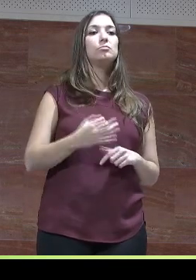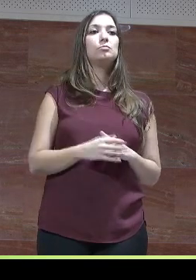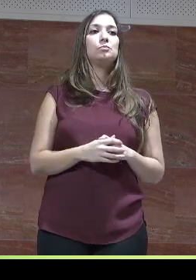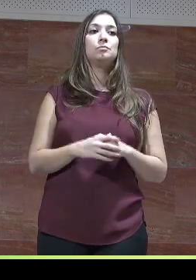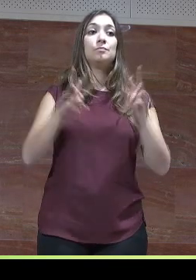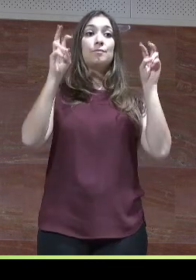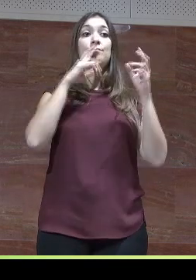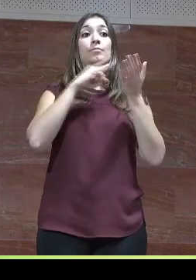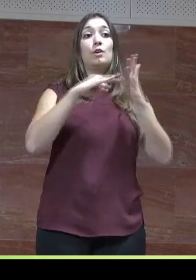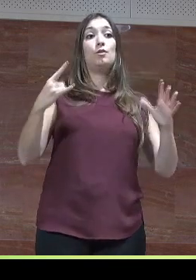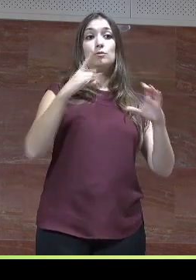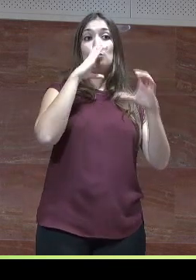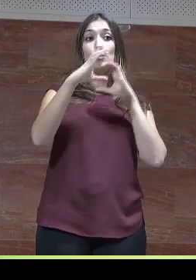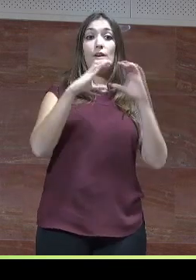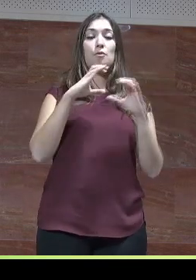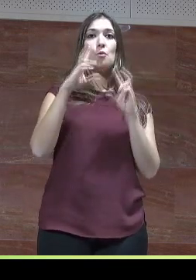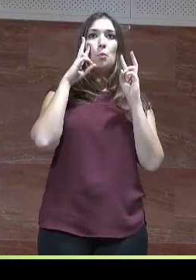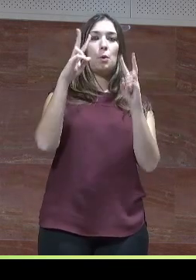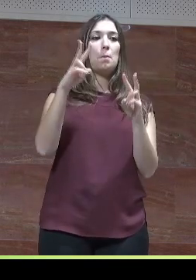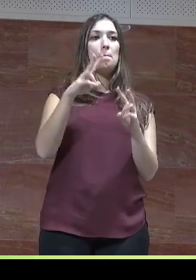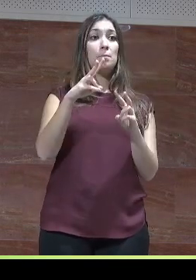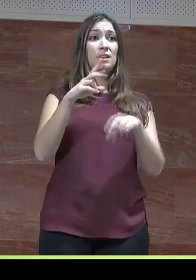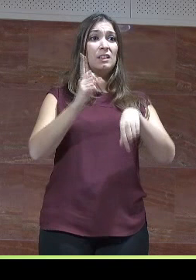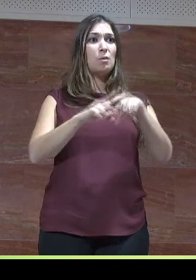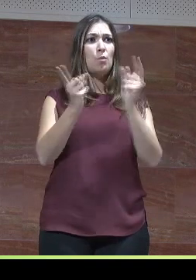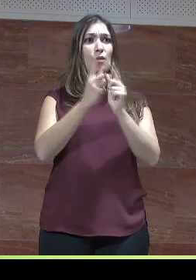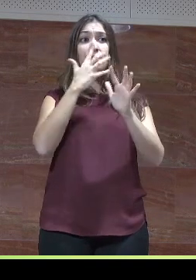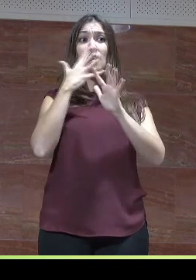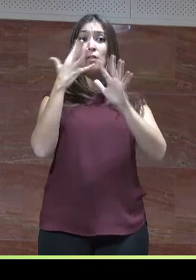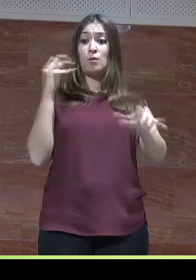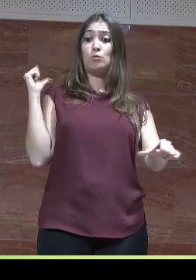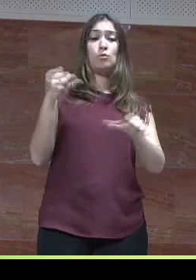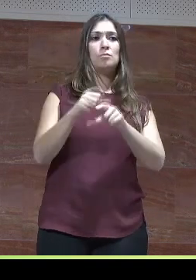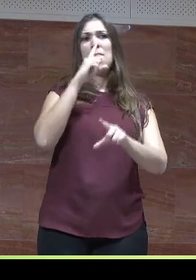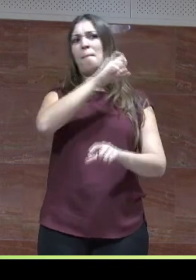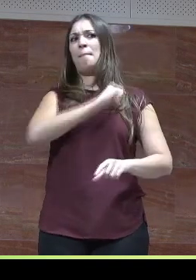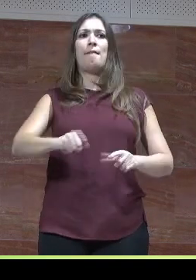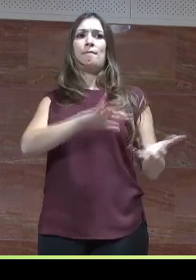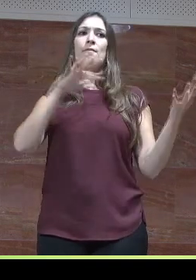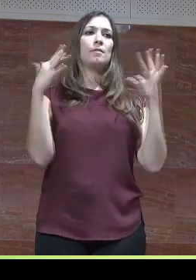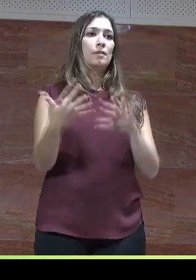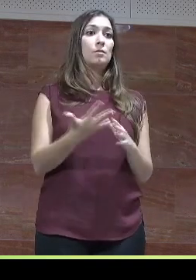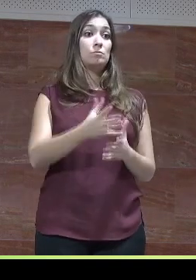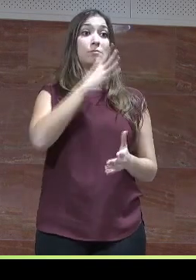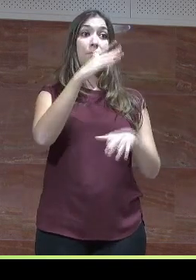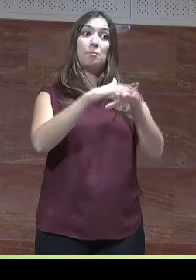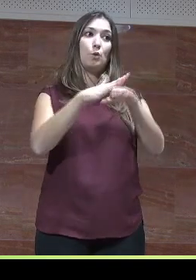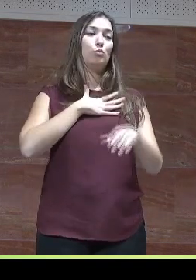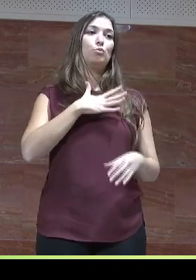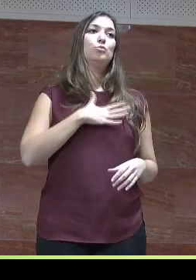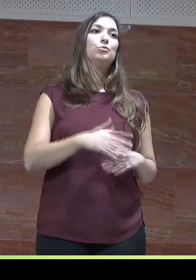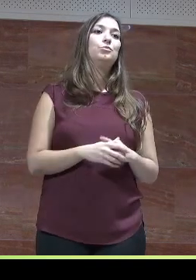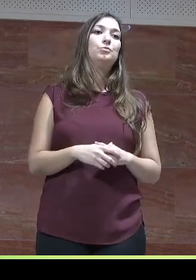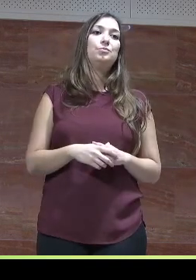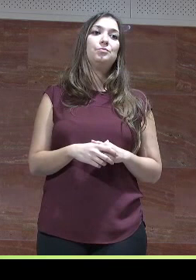el tema de las tecnologías de la comunicación como en tan solo 10 años ha evolucionado de una manera espectacular. Perdón. Ya no